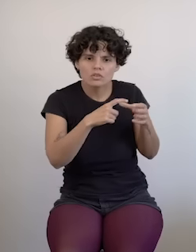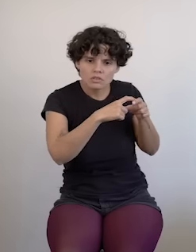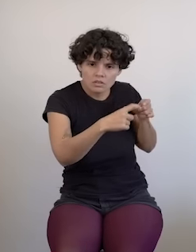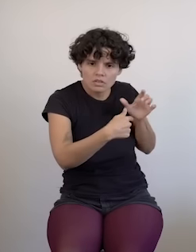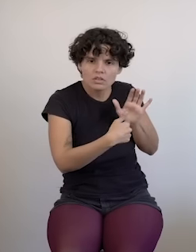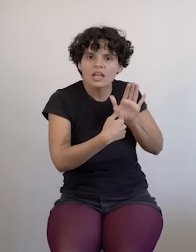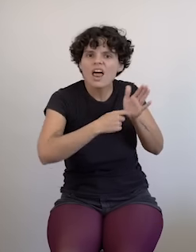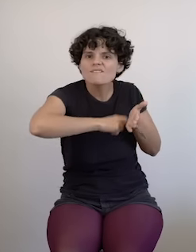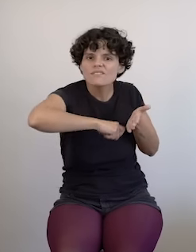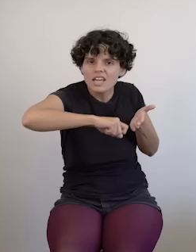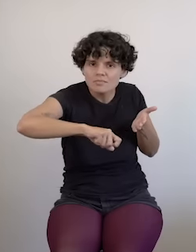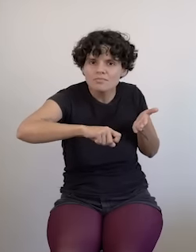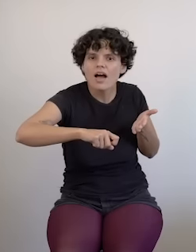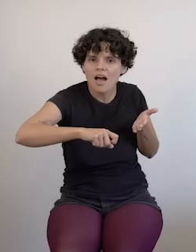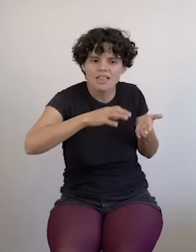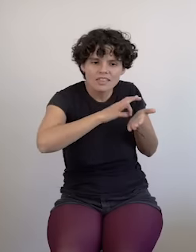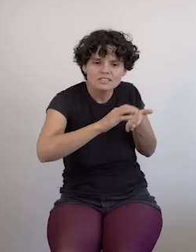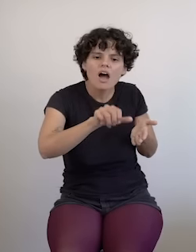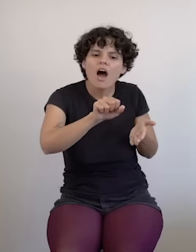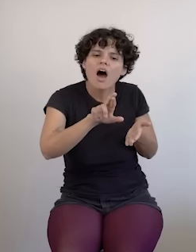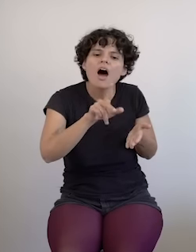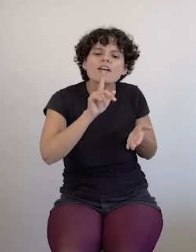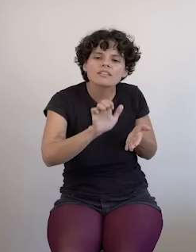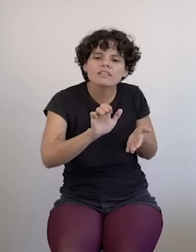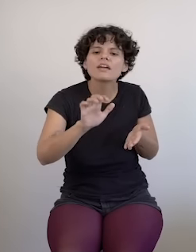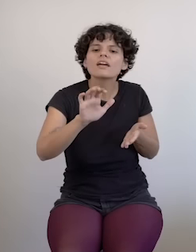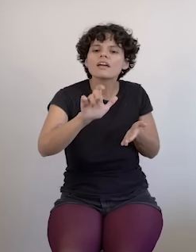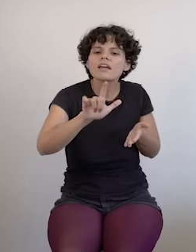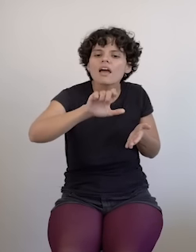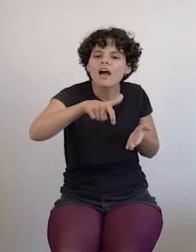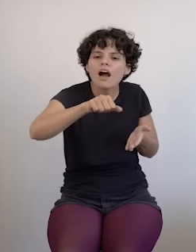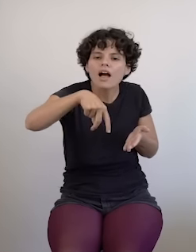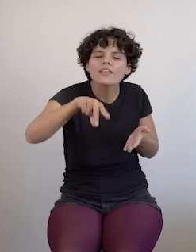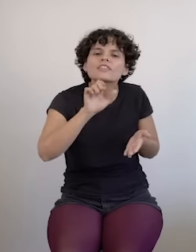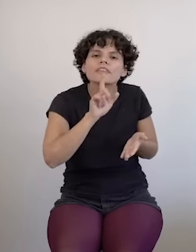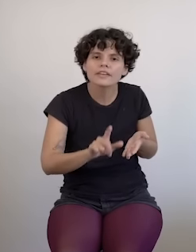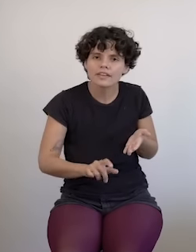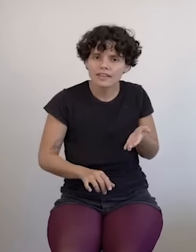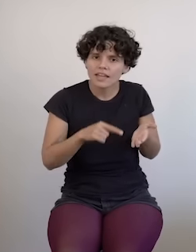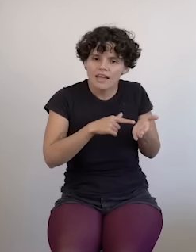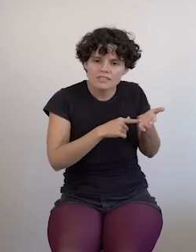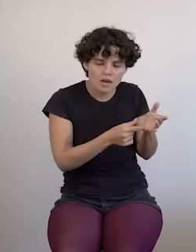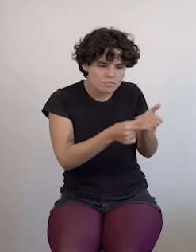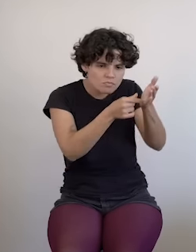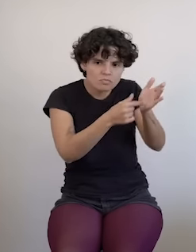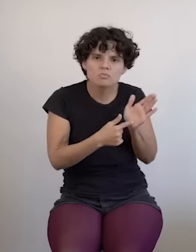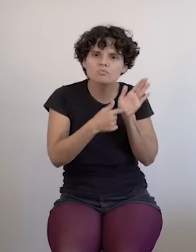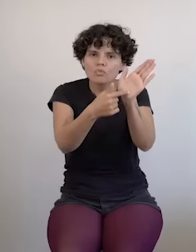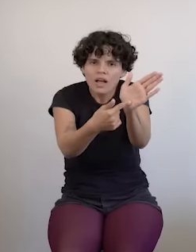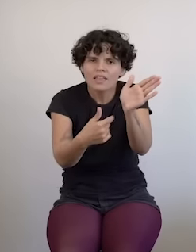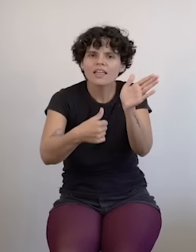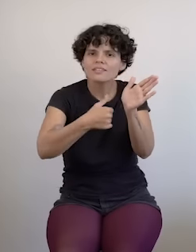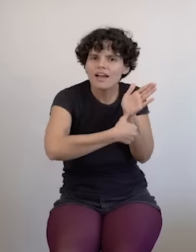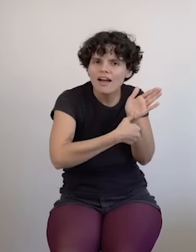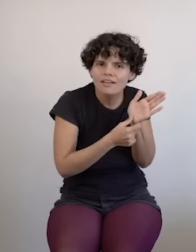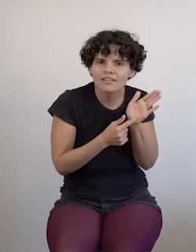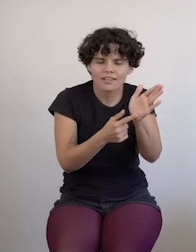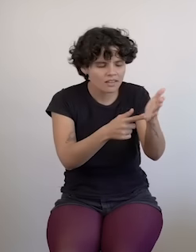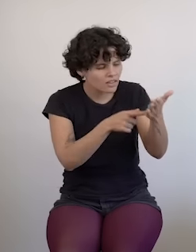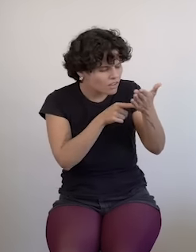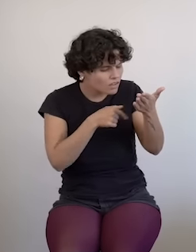puso como apellido? Arte Elegante, hermano. Ah, en la firma. La firma Arte Elegante. La firma que el loco, ¿cachai? Firmó y puso Arte Elegante. Y me